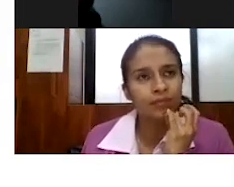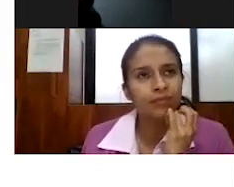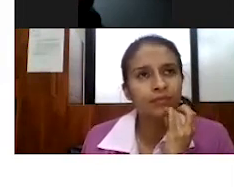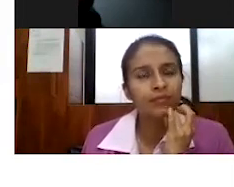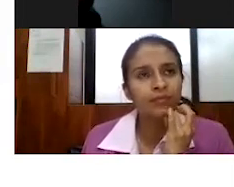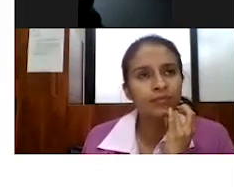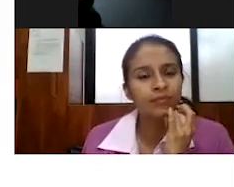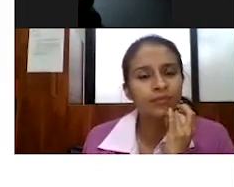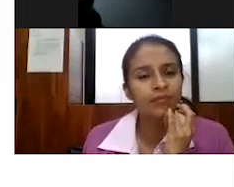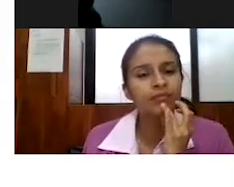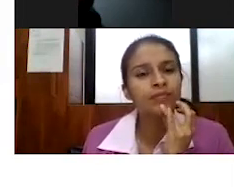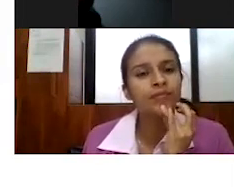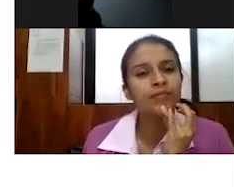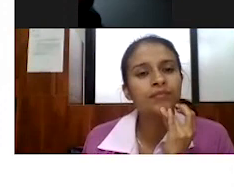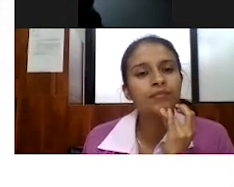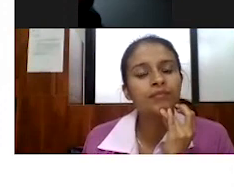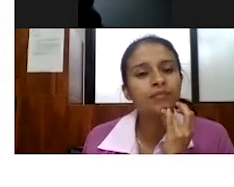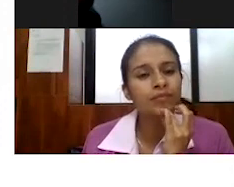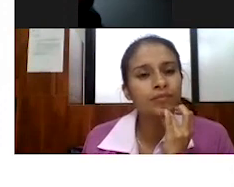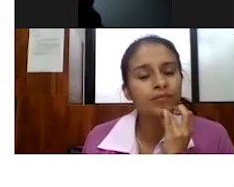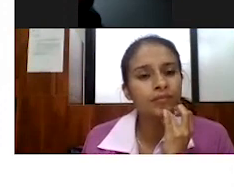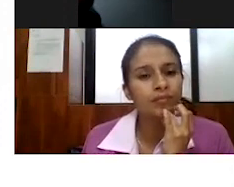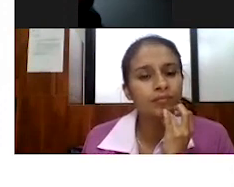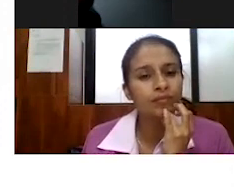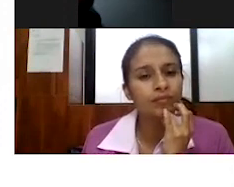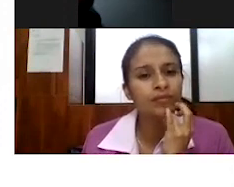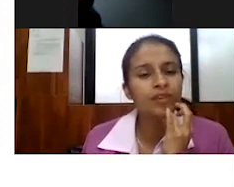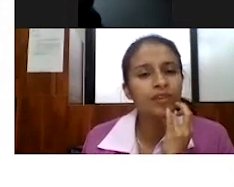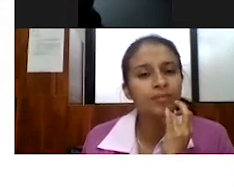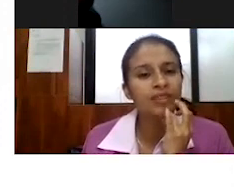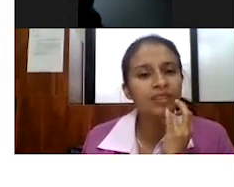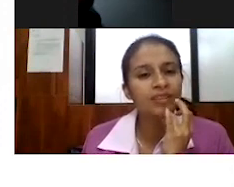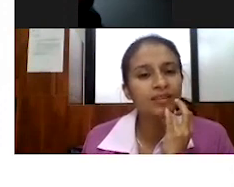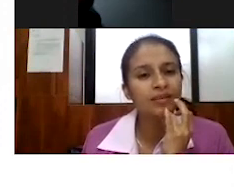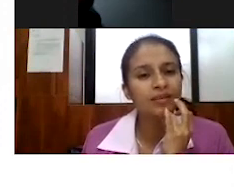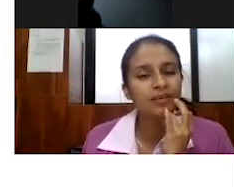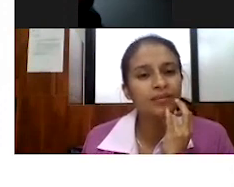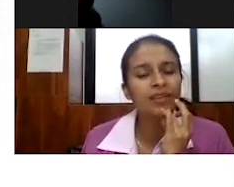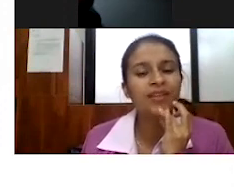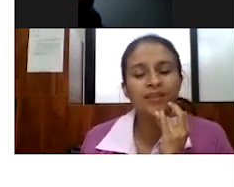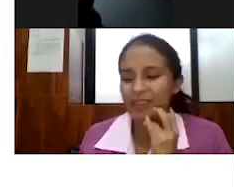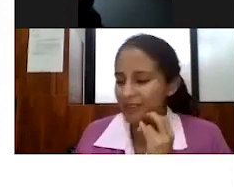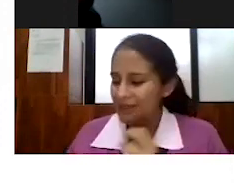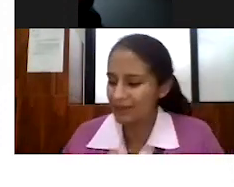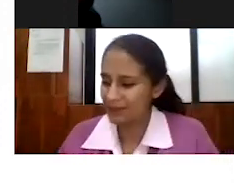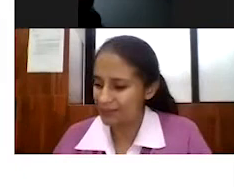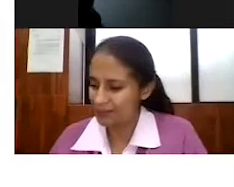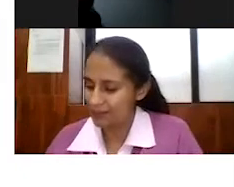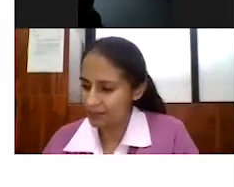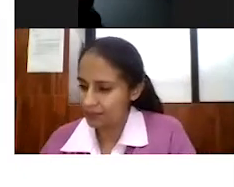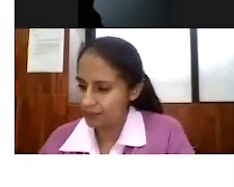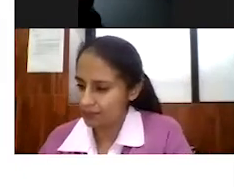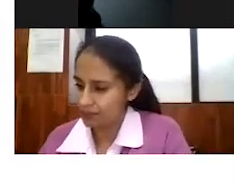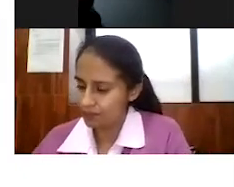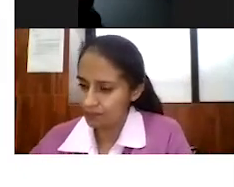Entiéndase que para lactantes es máximo 2 años. ¿Ok? Año y medio, 2 años,